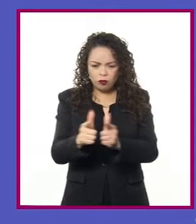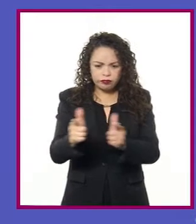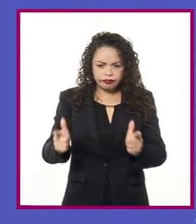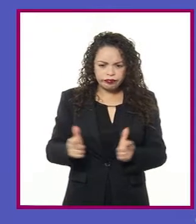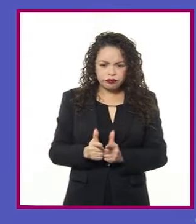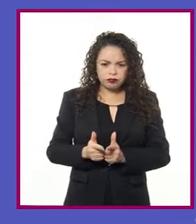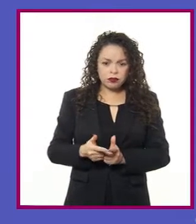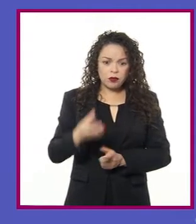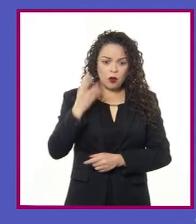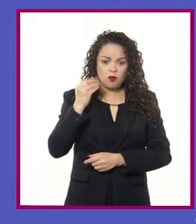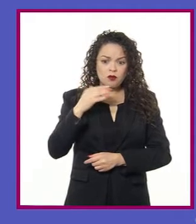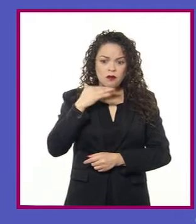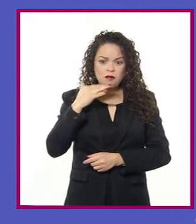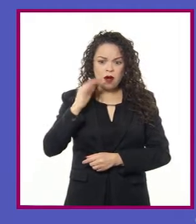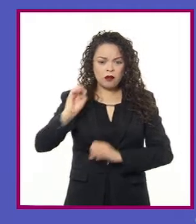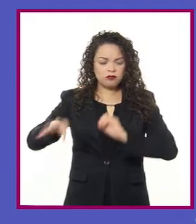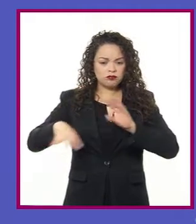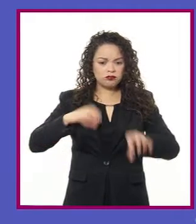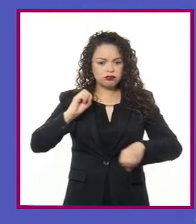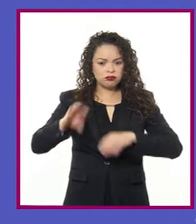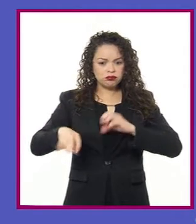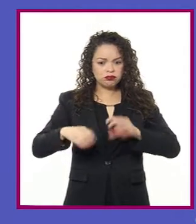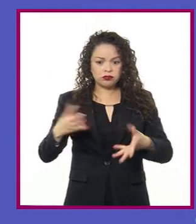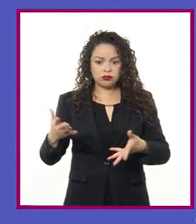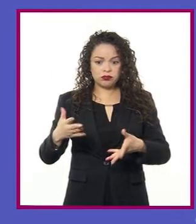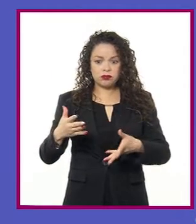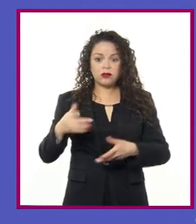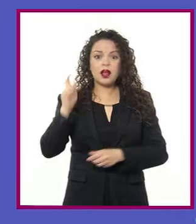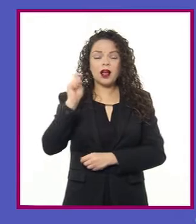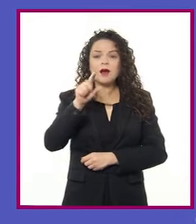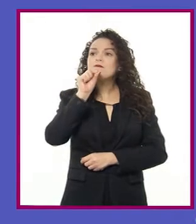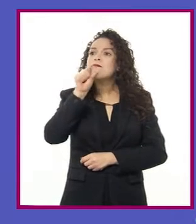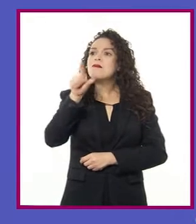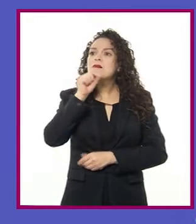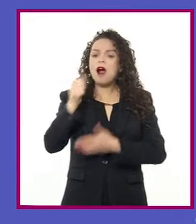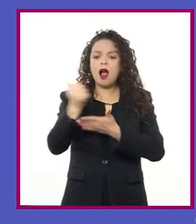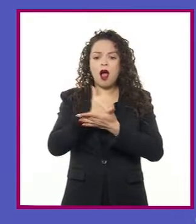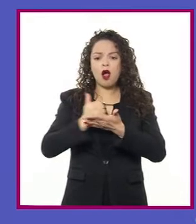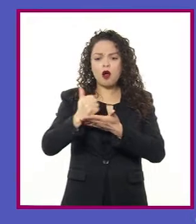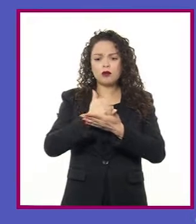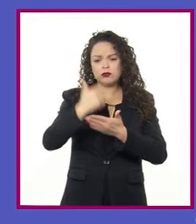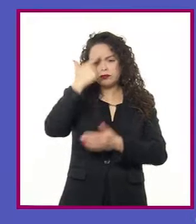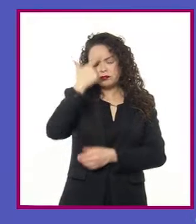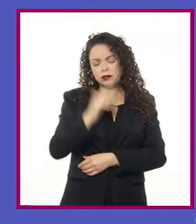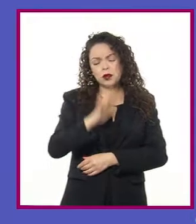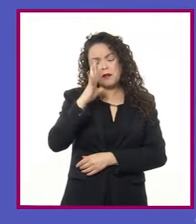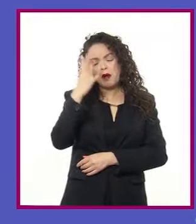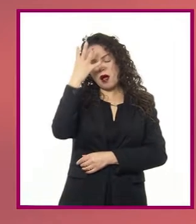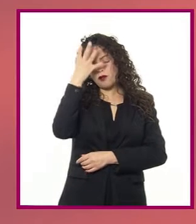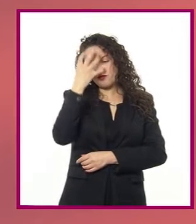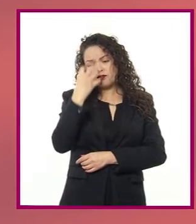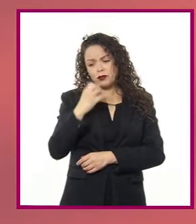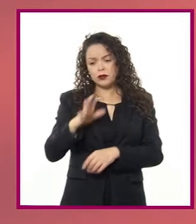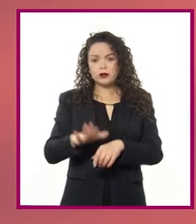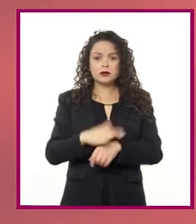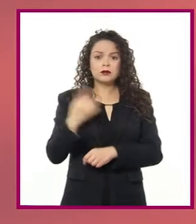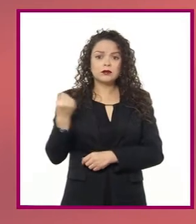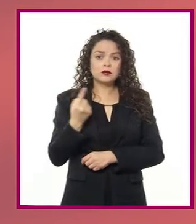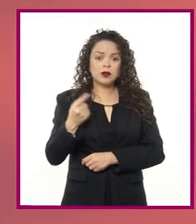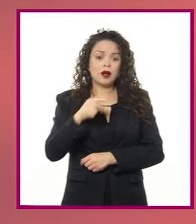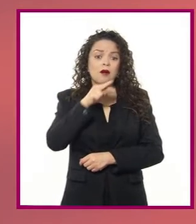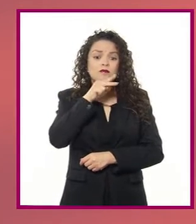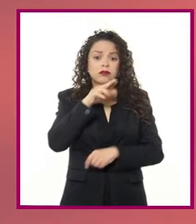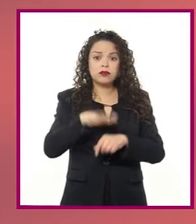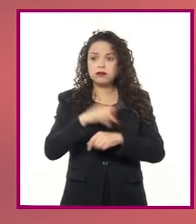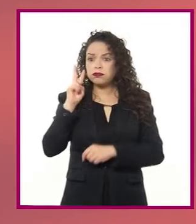basura alrededor, un ave de color azul con un gesto triste, probablemente sea porque se siente acongojada al ver